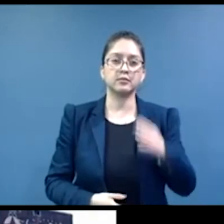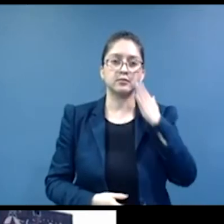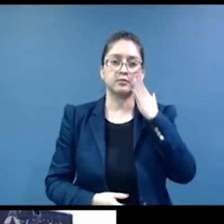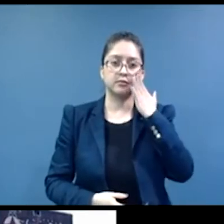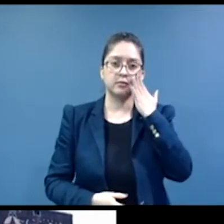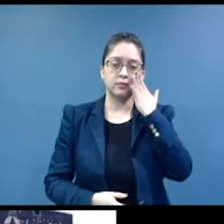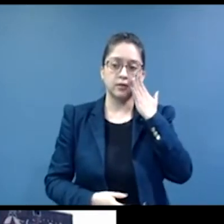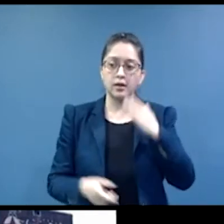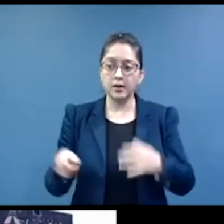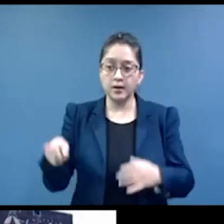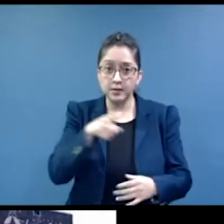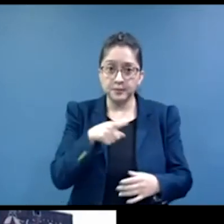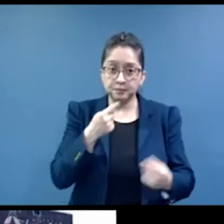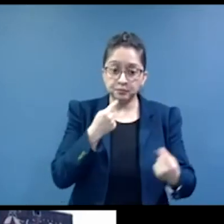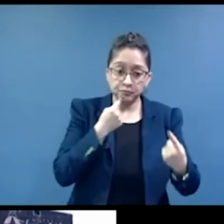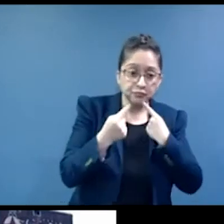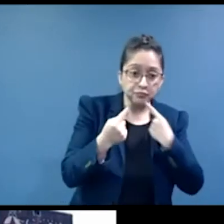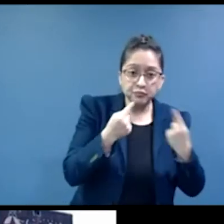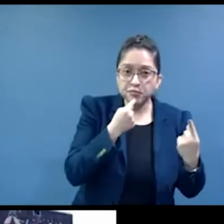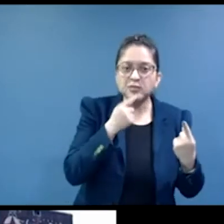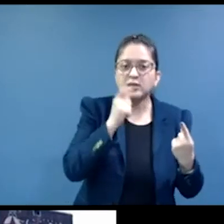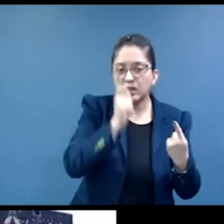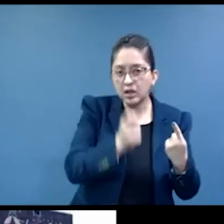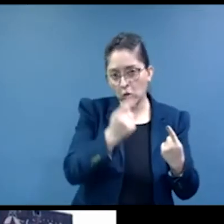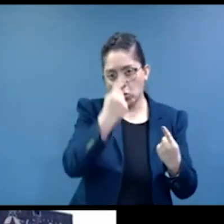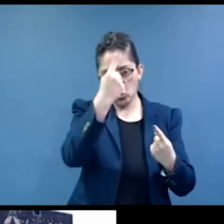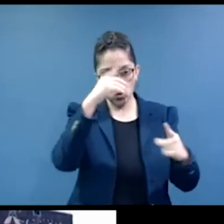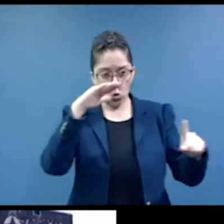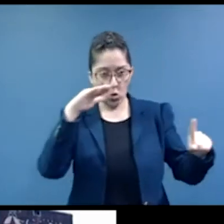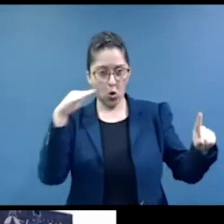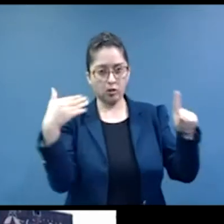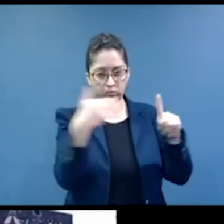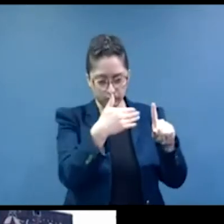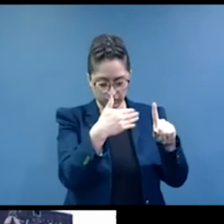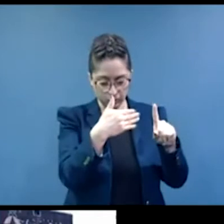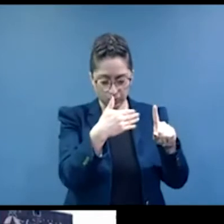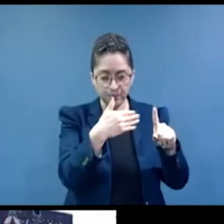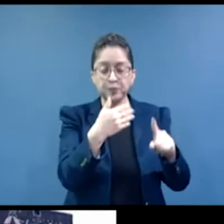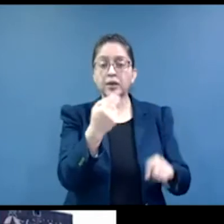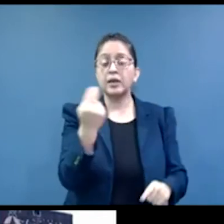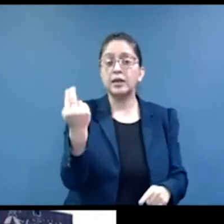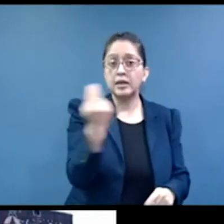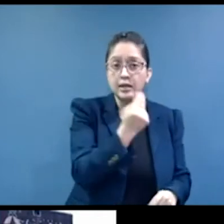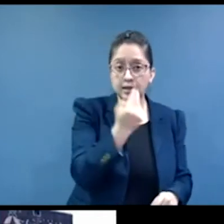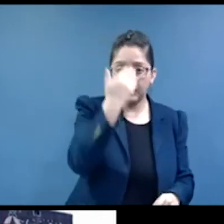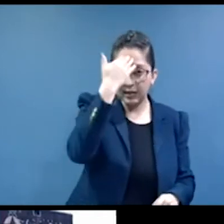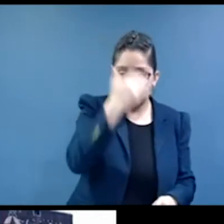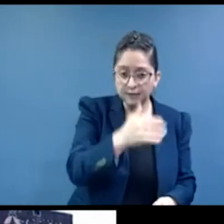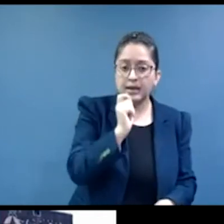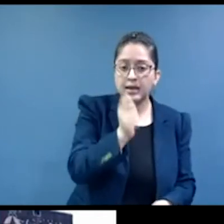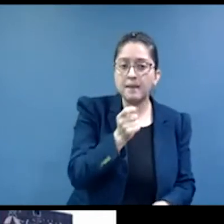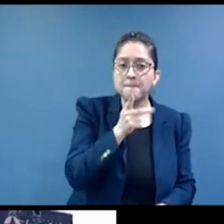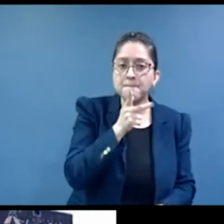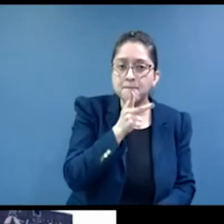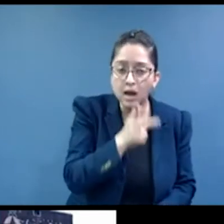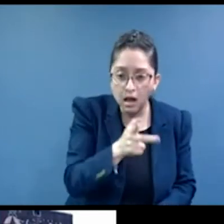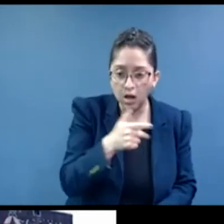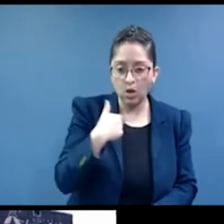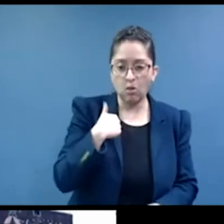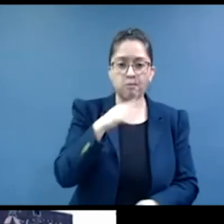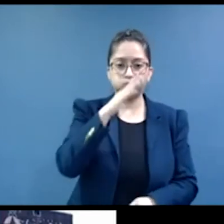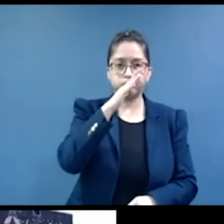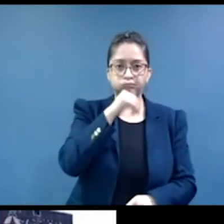que tener dos caminos. Por una parte, o bien redefinir el término infertilidad para que se logre que los estados